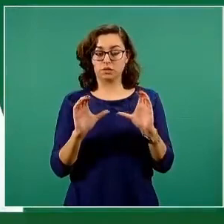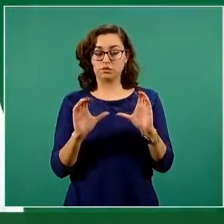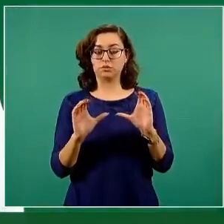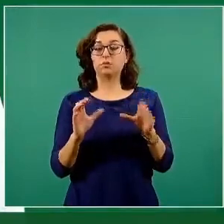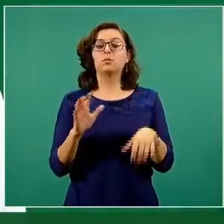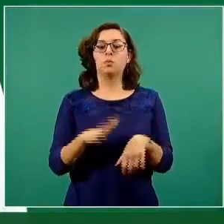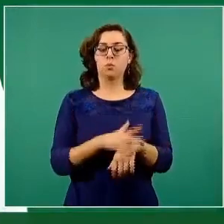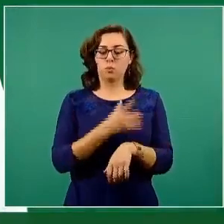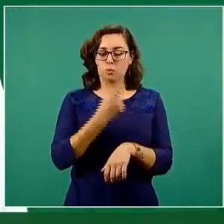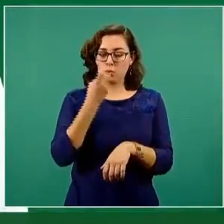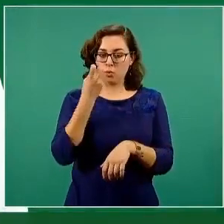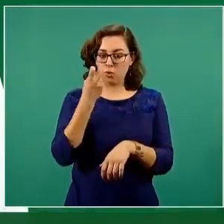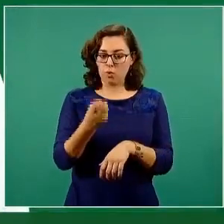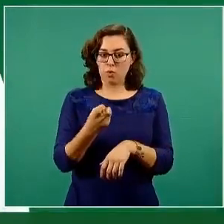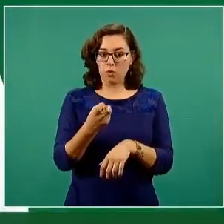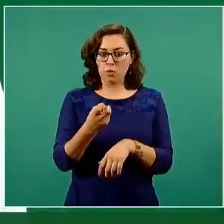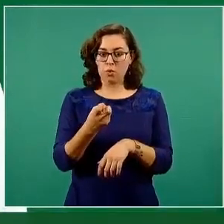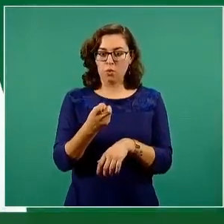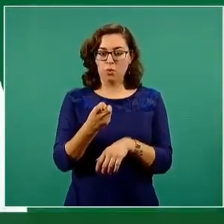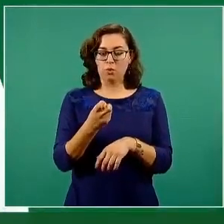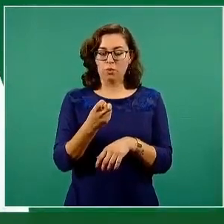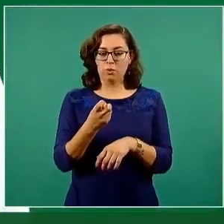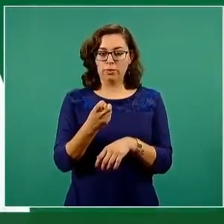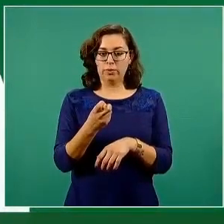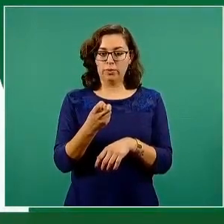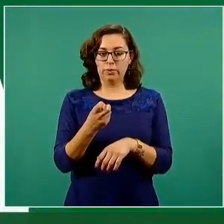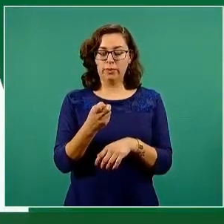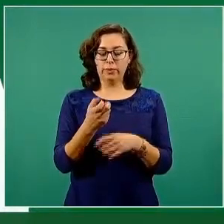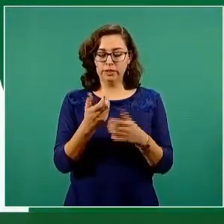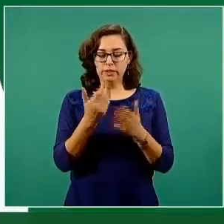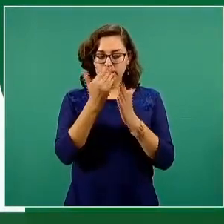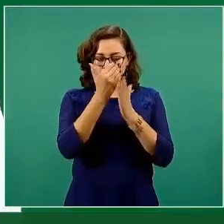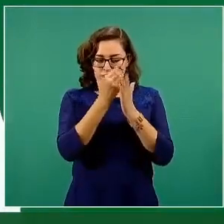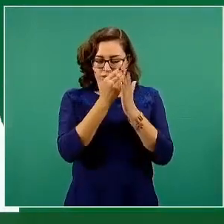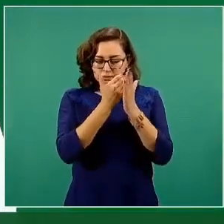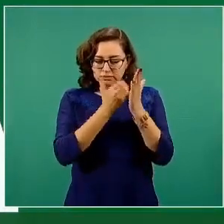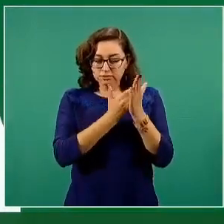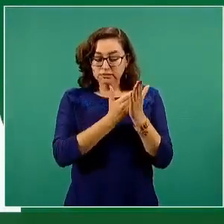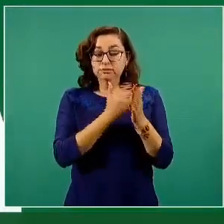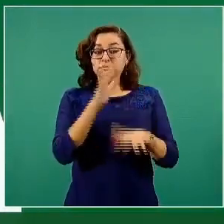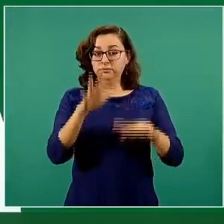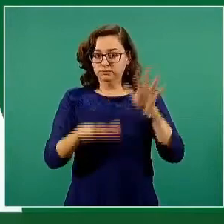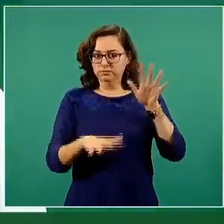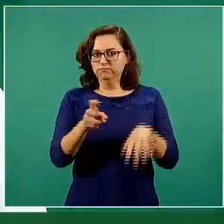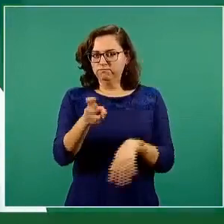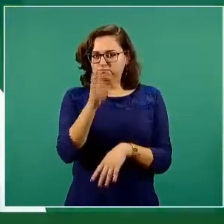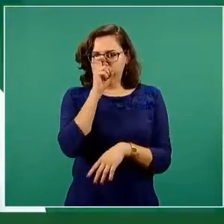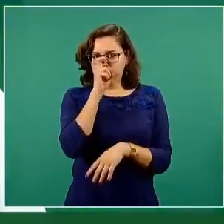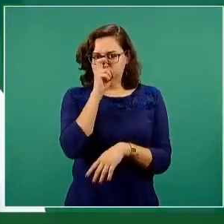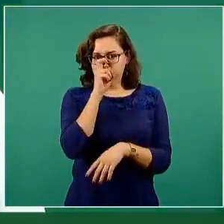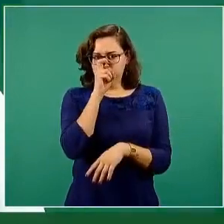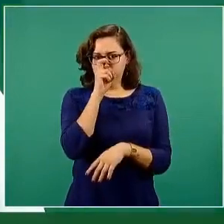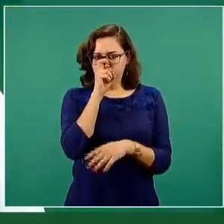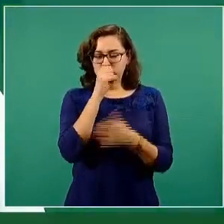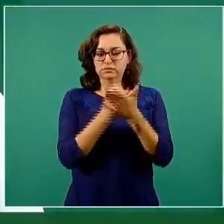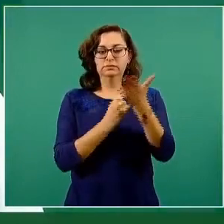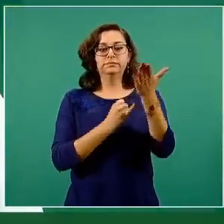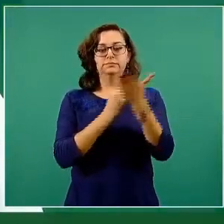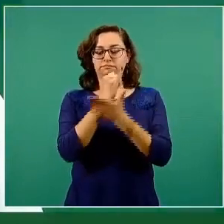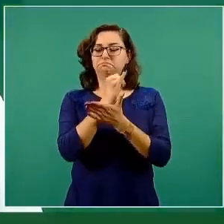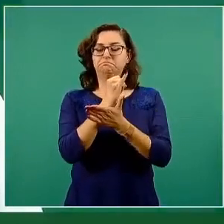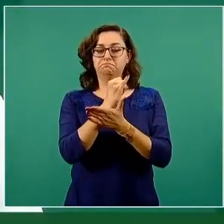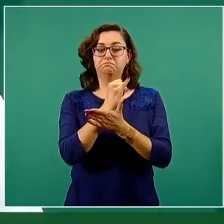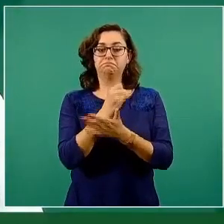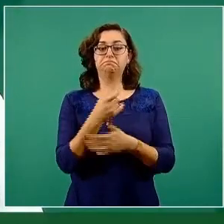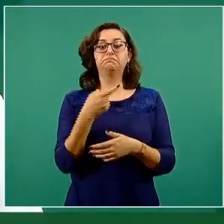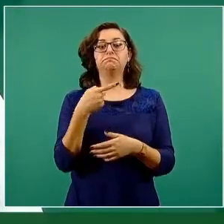cuidadosos en tomar estas medidas especiales un tanto drásticas. Ahora, posteriormente, cuando se vaya